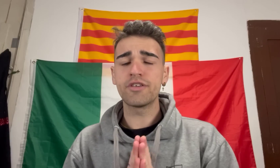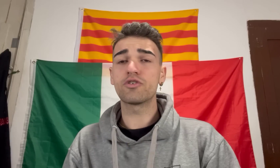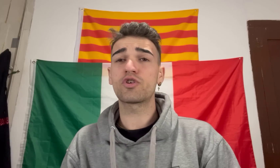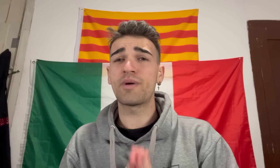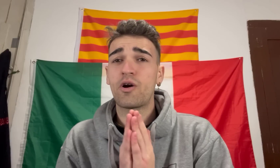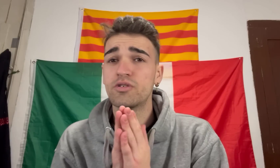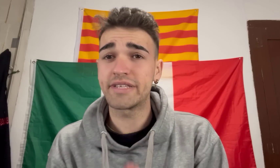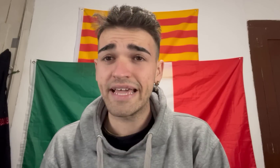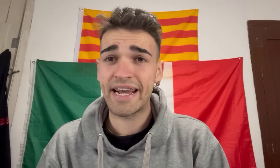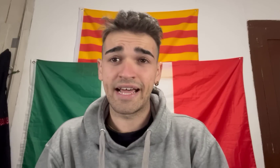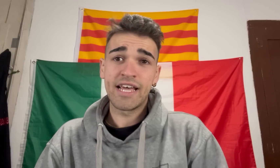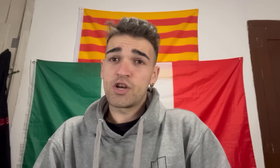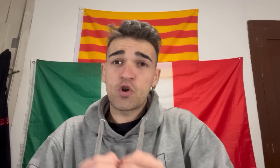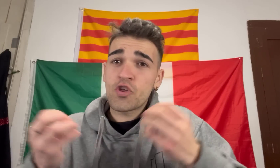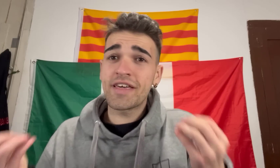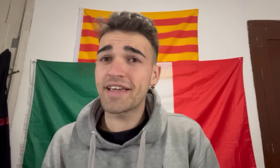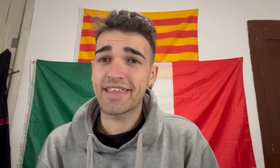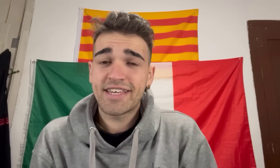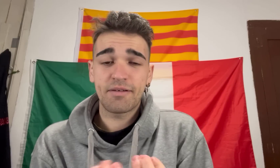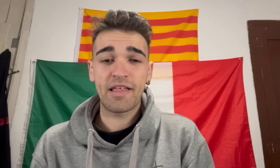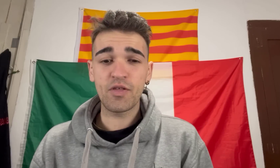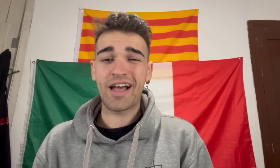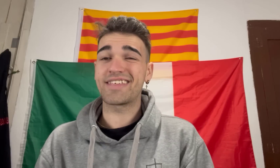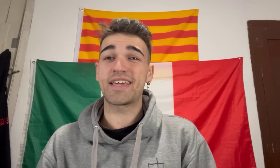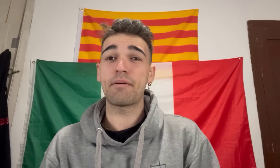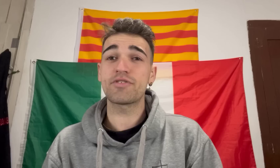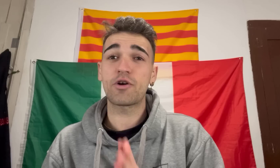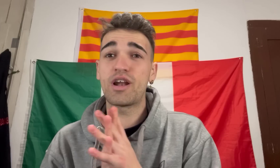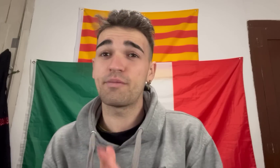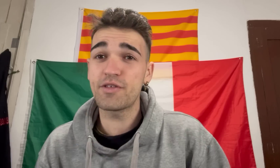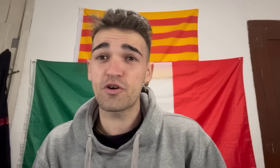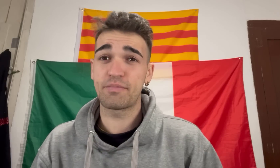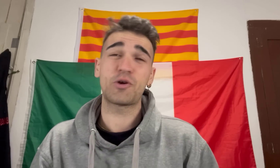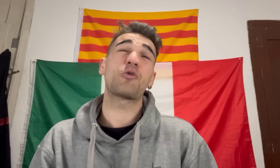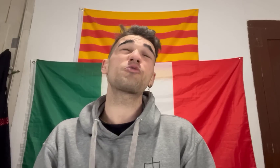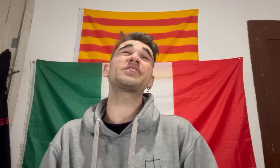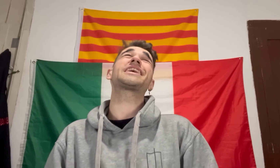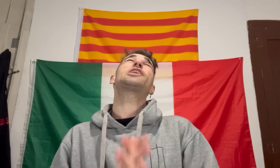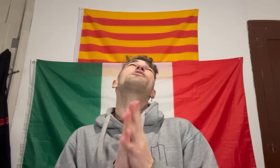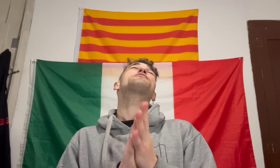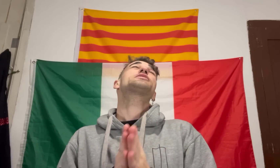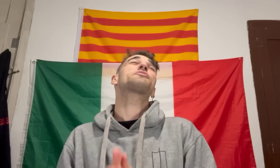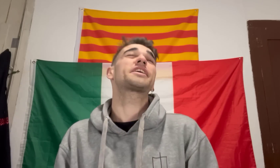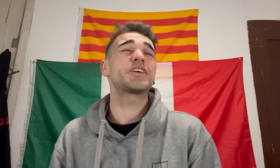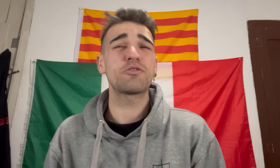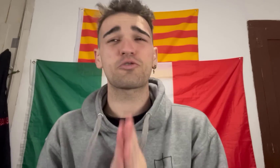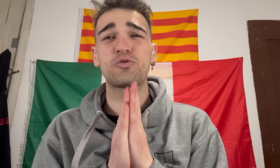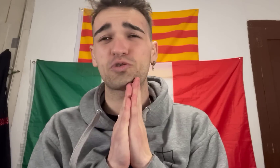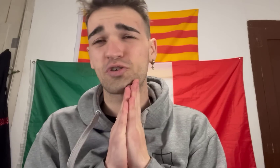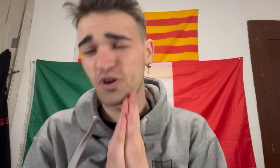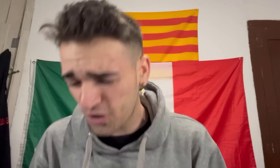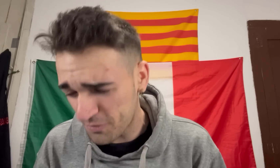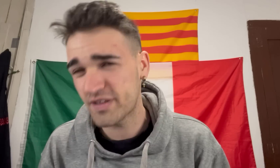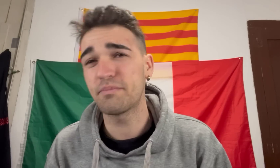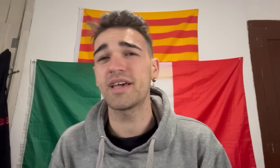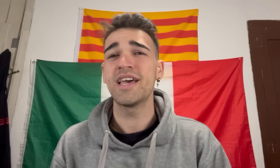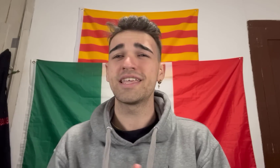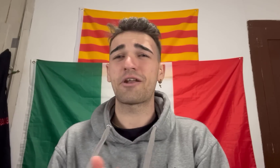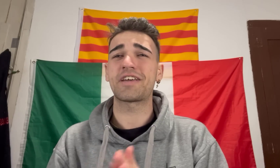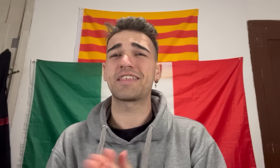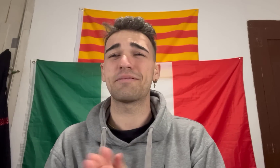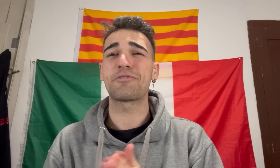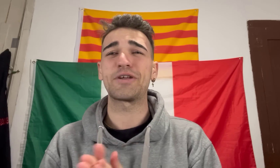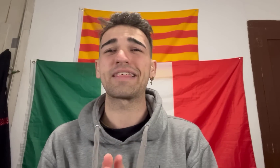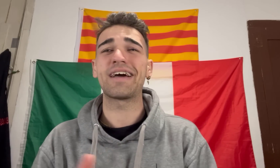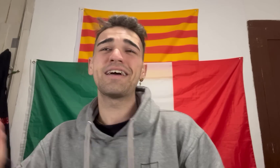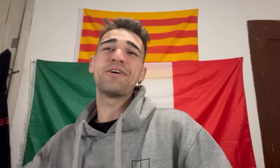agua y otro bajo tierra. No sé de qué están hablando, así que vamos ya con el vídeo. Espero que nos guste, que lo disfrutemos aquí todos juntos, como siempre. Y